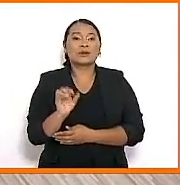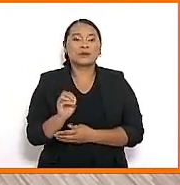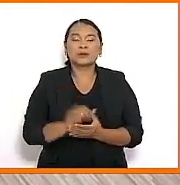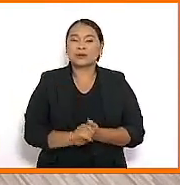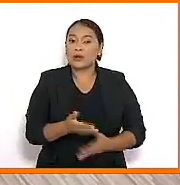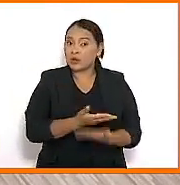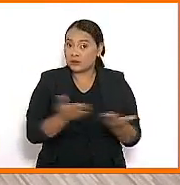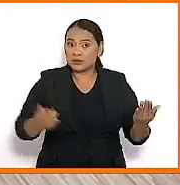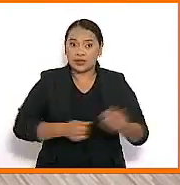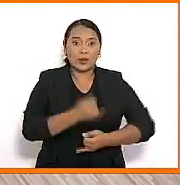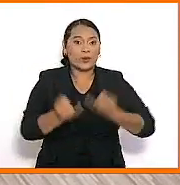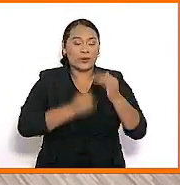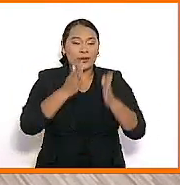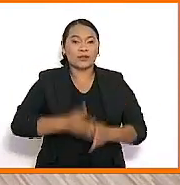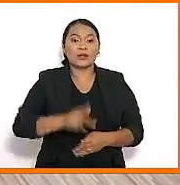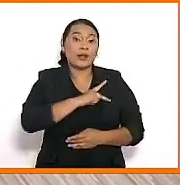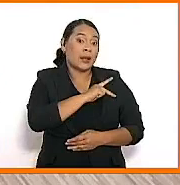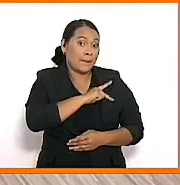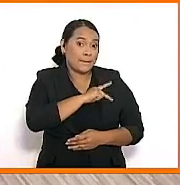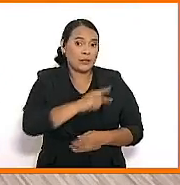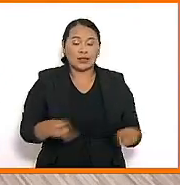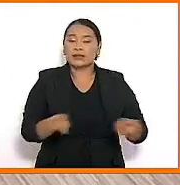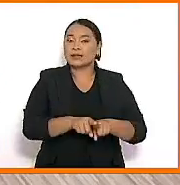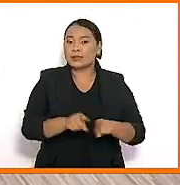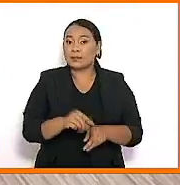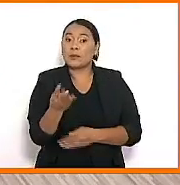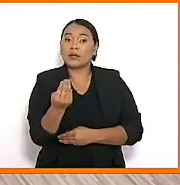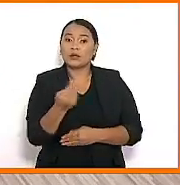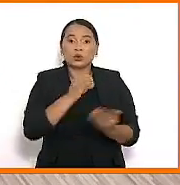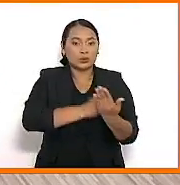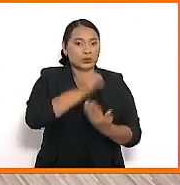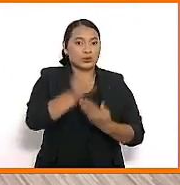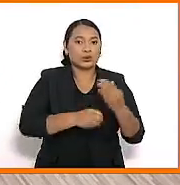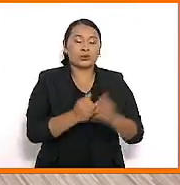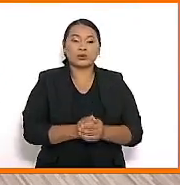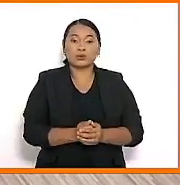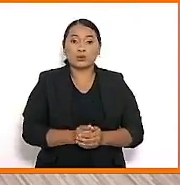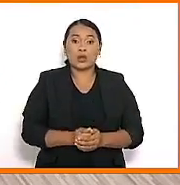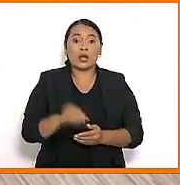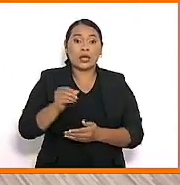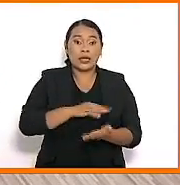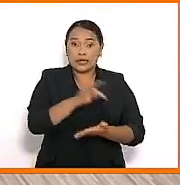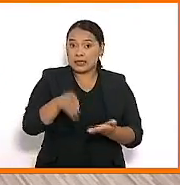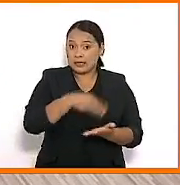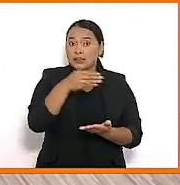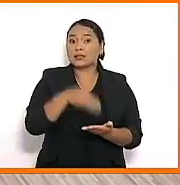para vos que sos de San Pedro Sula, te esperamos este 14 de octubre en la Gran Central Metropolitana a